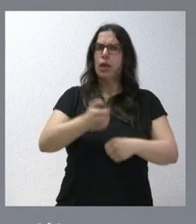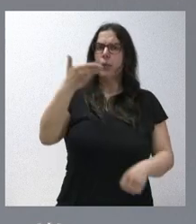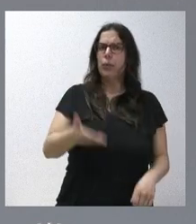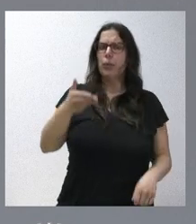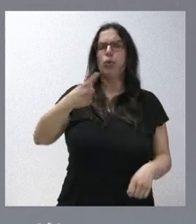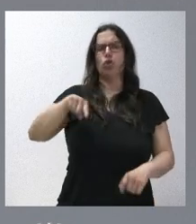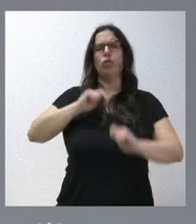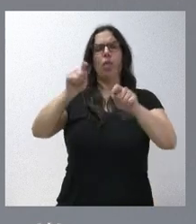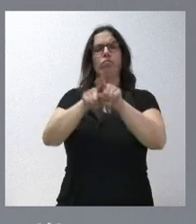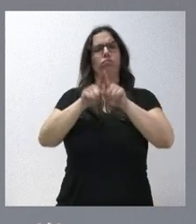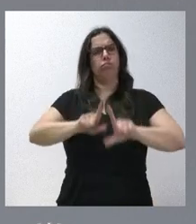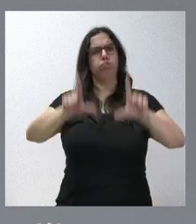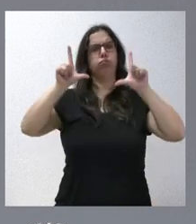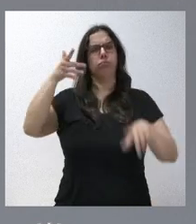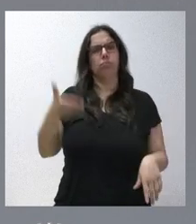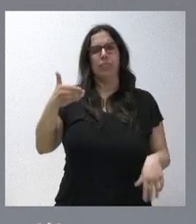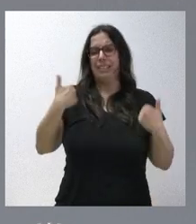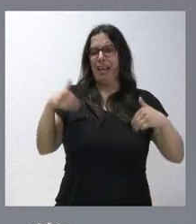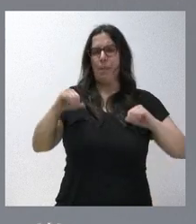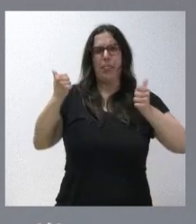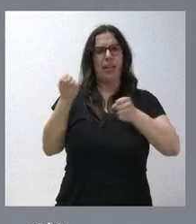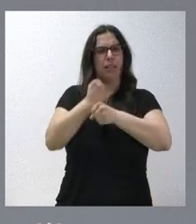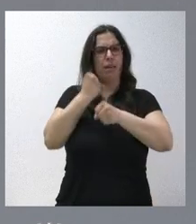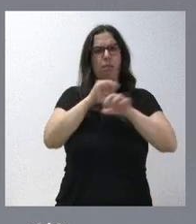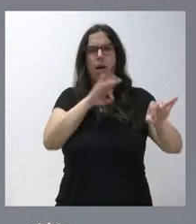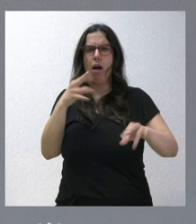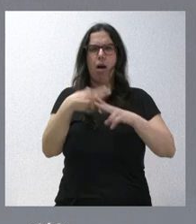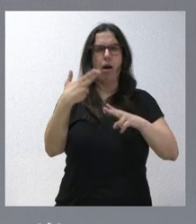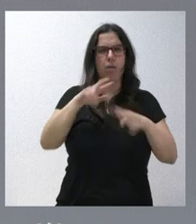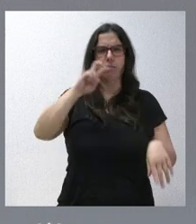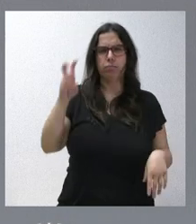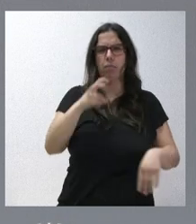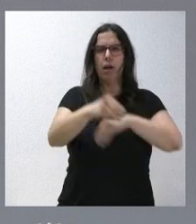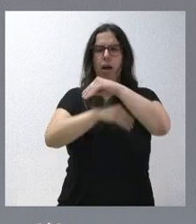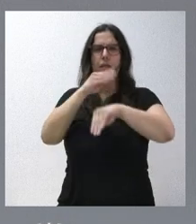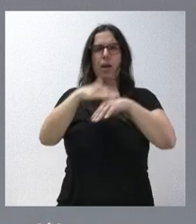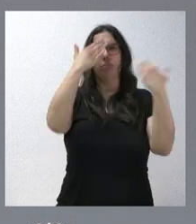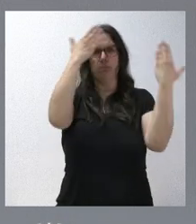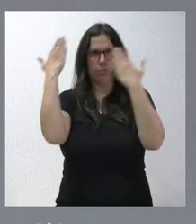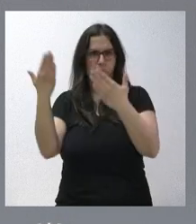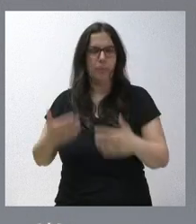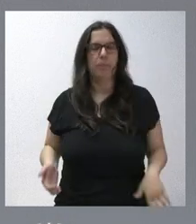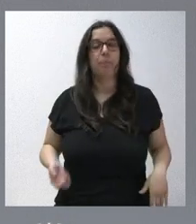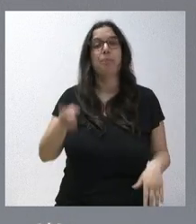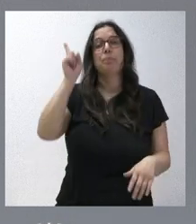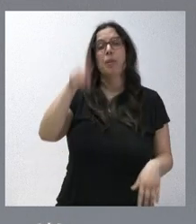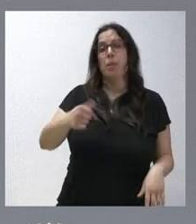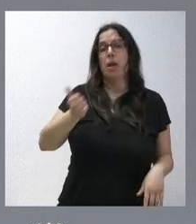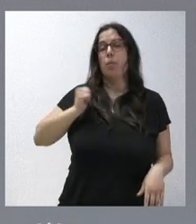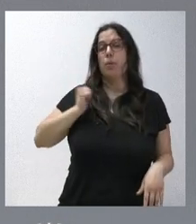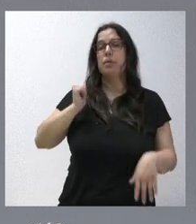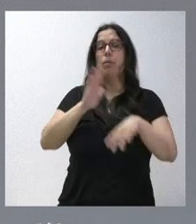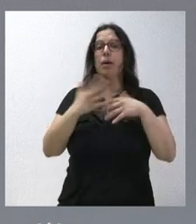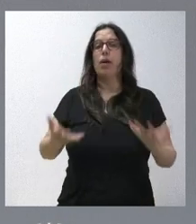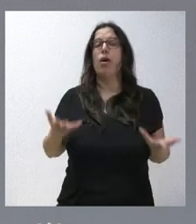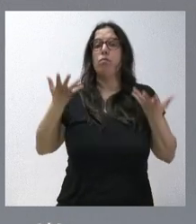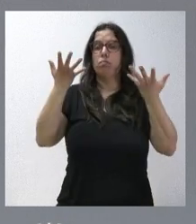protagonismo que merece empezando a trabajar desde ahora en las actividades que se llevarán a cabo para conmemorarlo también aprovecharemos para ofrecer nuestra